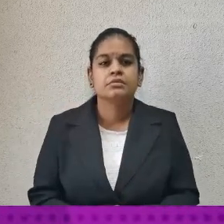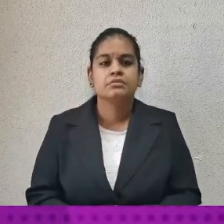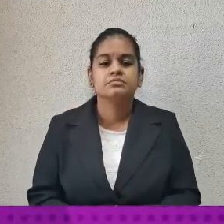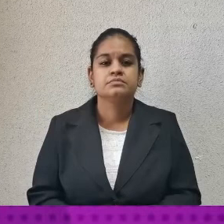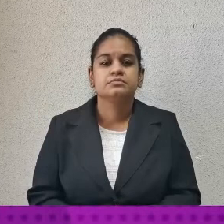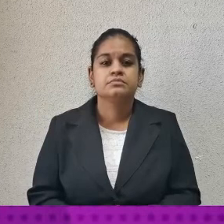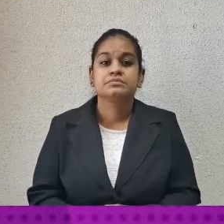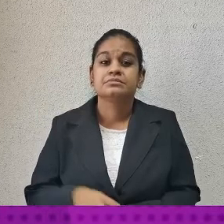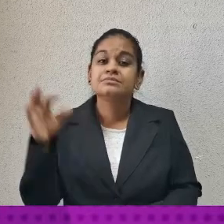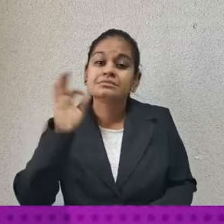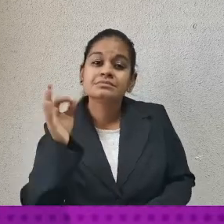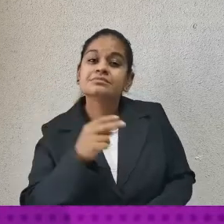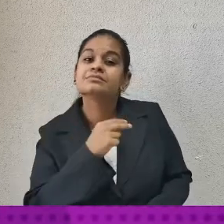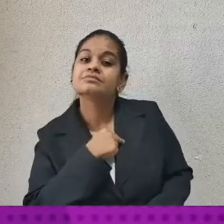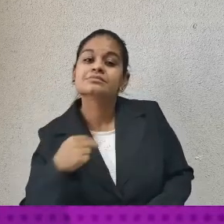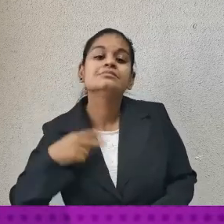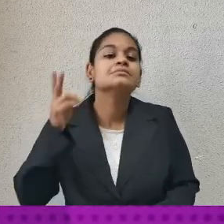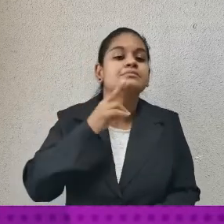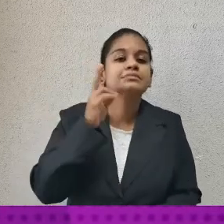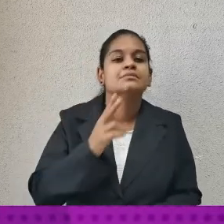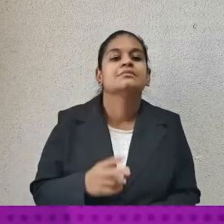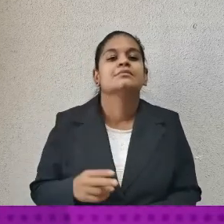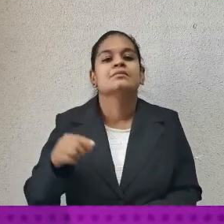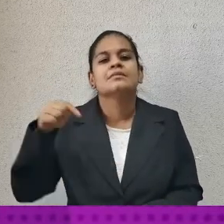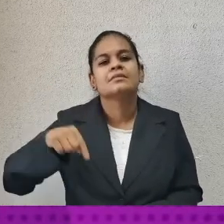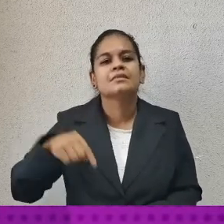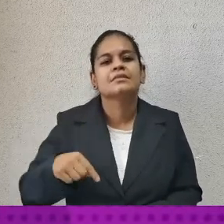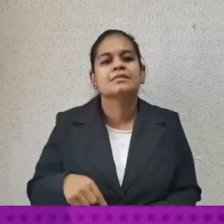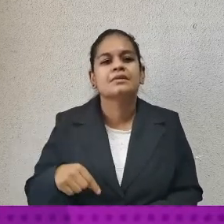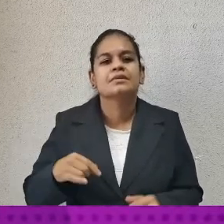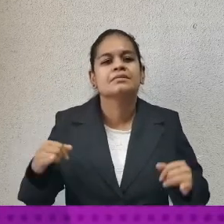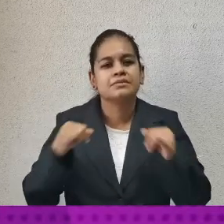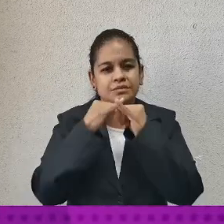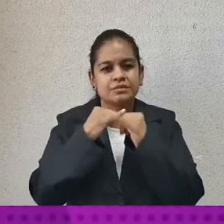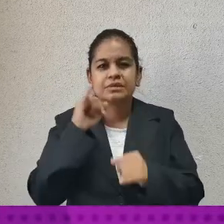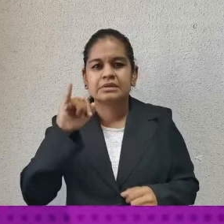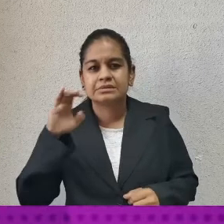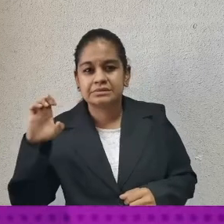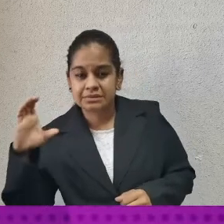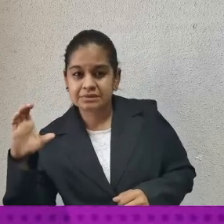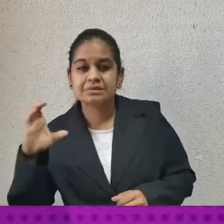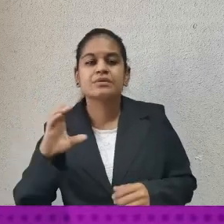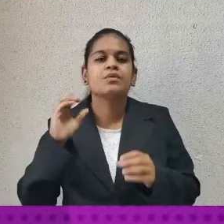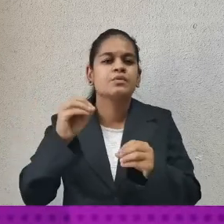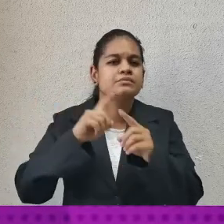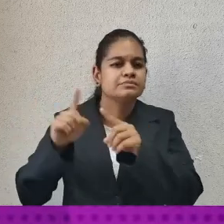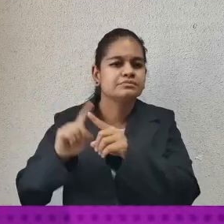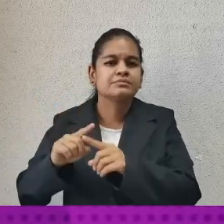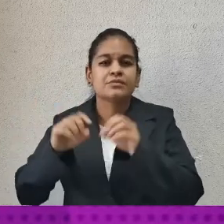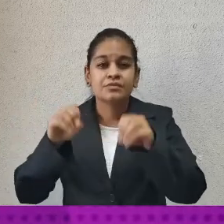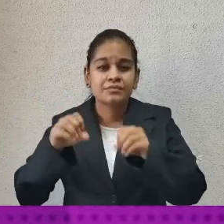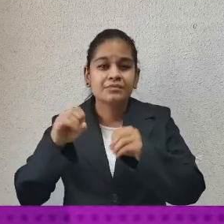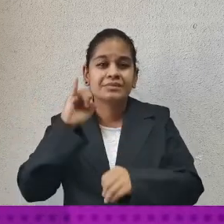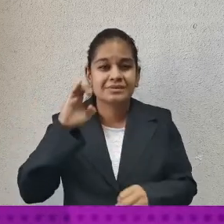las actividades que hemos realizado en el caso del Instituto Electoral de Coahuila y de nuestros órganos desconcentrados, han sido con total